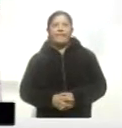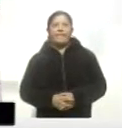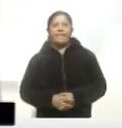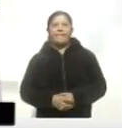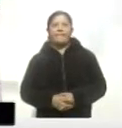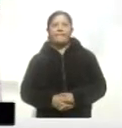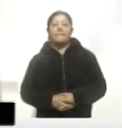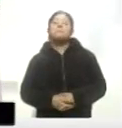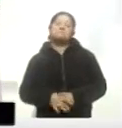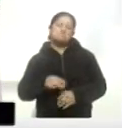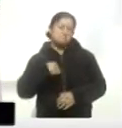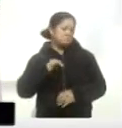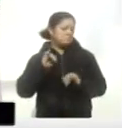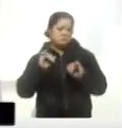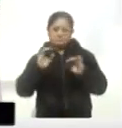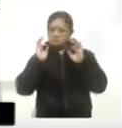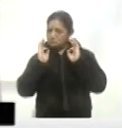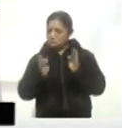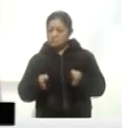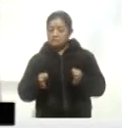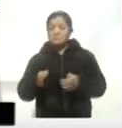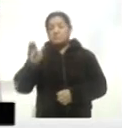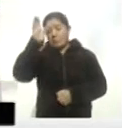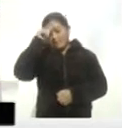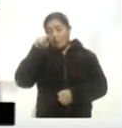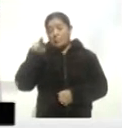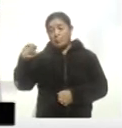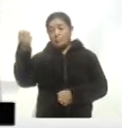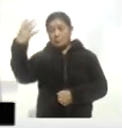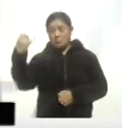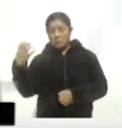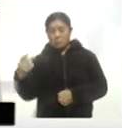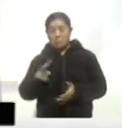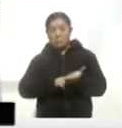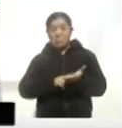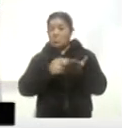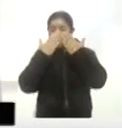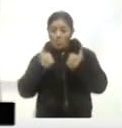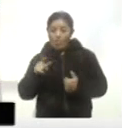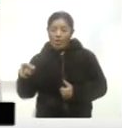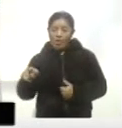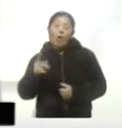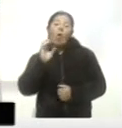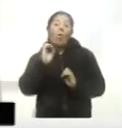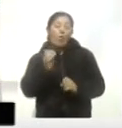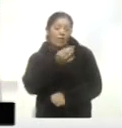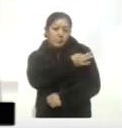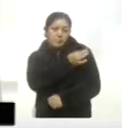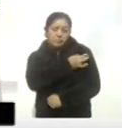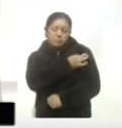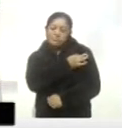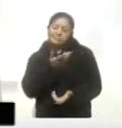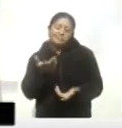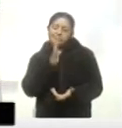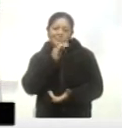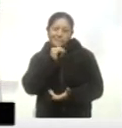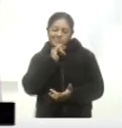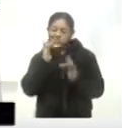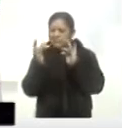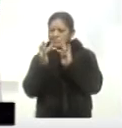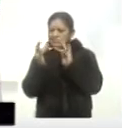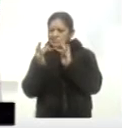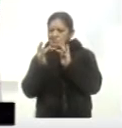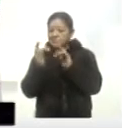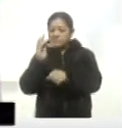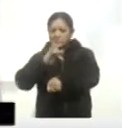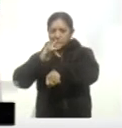Sí, totalmente de acuerdo con el entrenador. Mientras no se llegue al semáforo verde y por supuesto ya haya una vacuna, pues esos confrontamientos que hay cuerpo a cuerpo